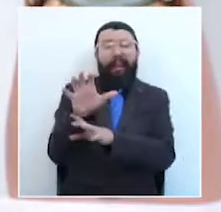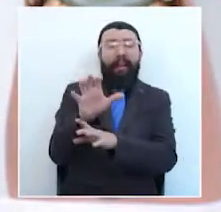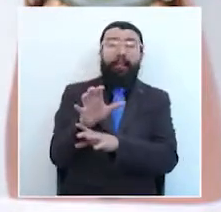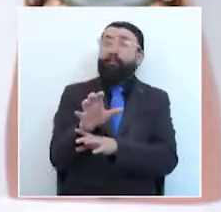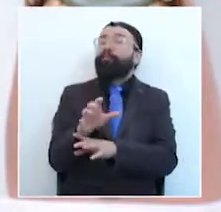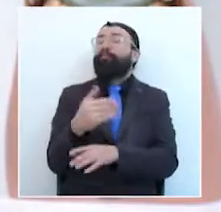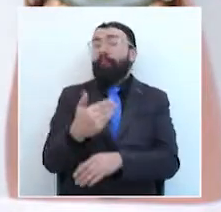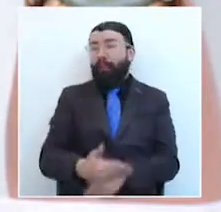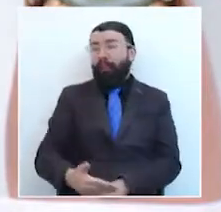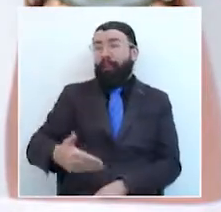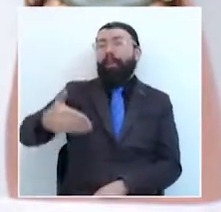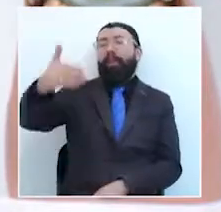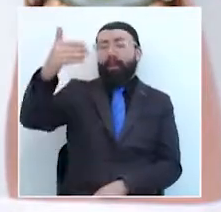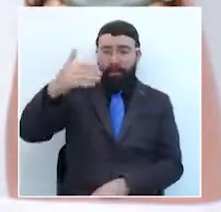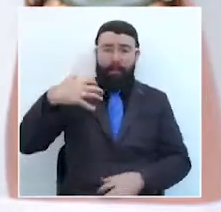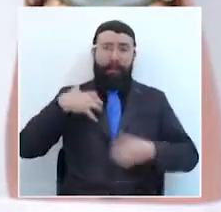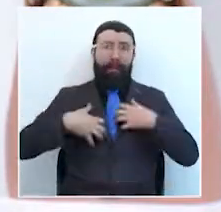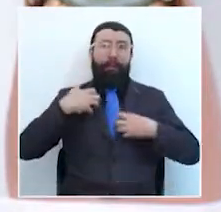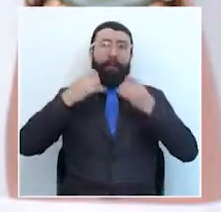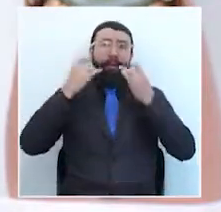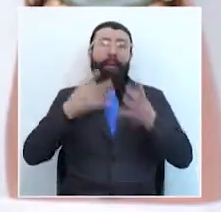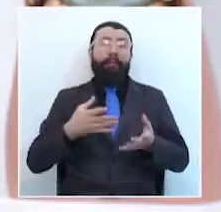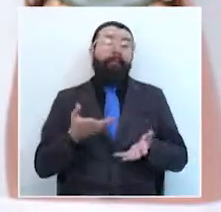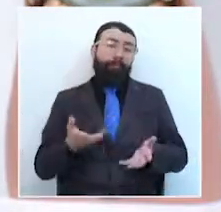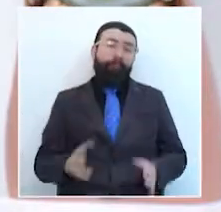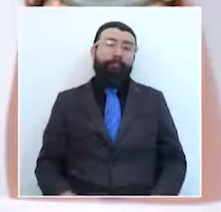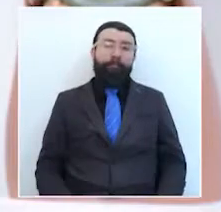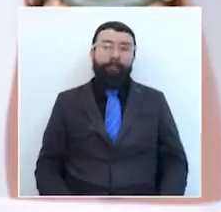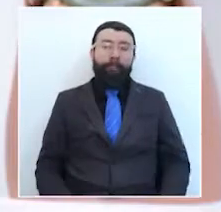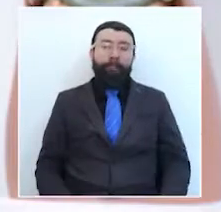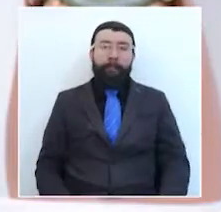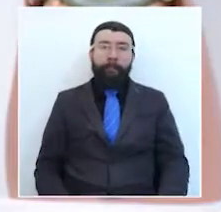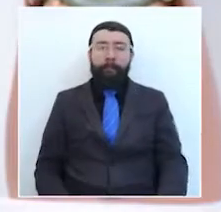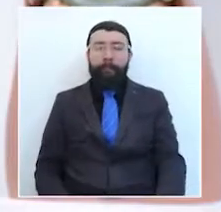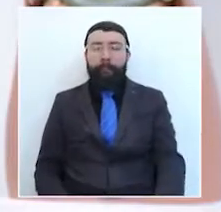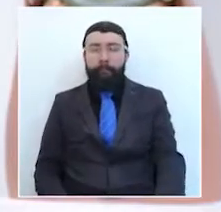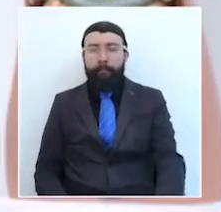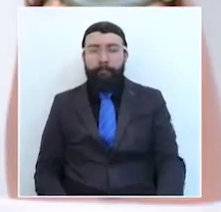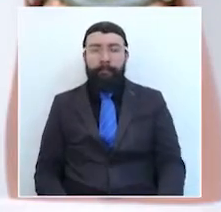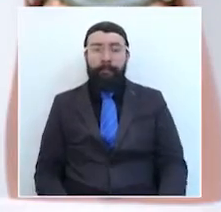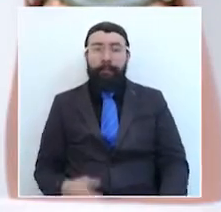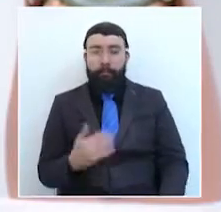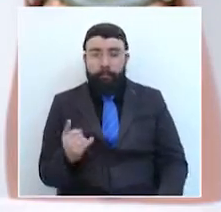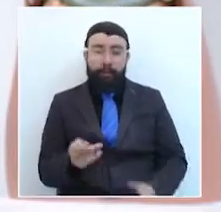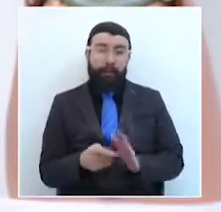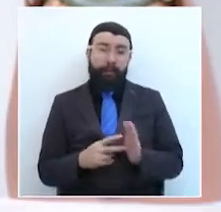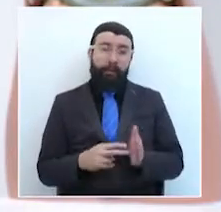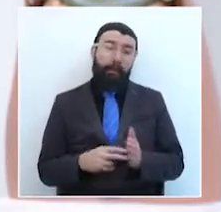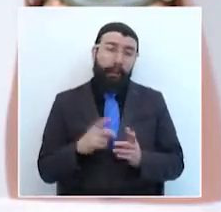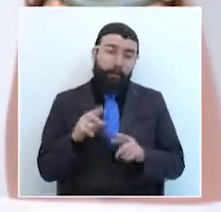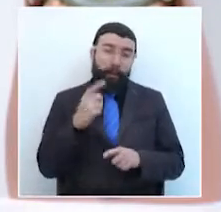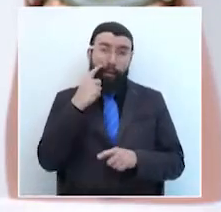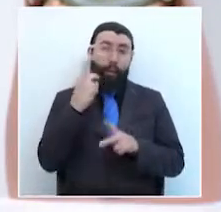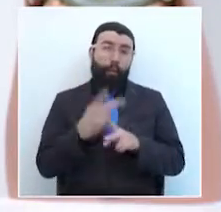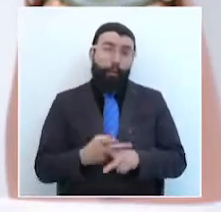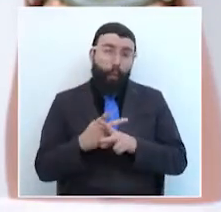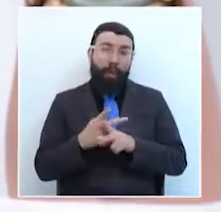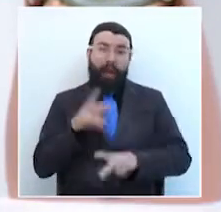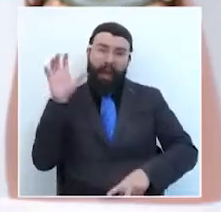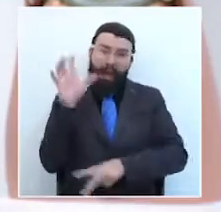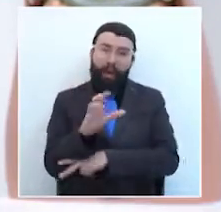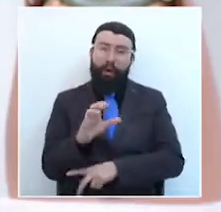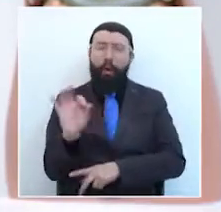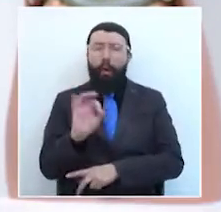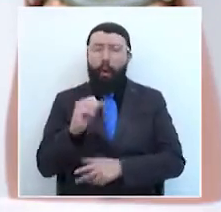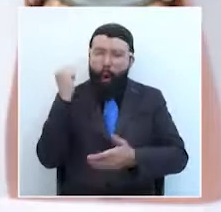realmente están generando un trastorno psicológico entonces en ese caso también hay que tener mucho cuidado o cuando obligan a los